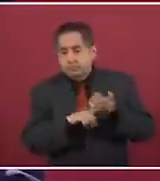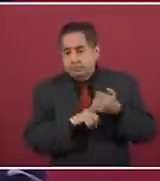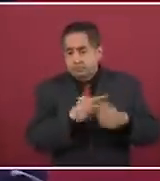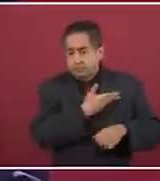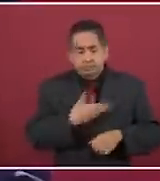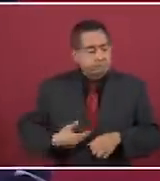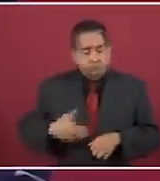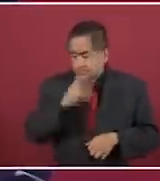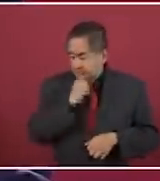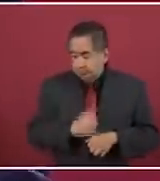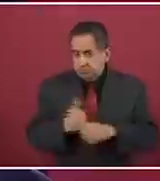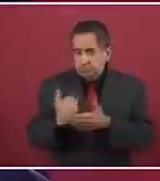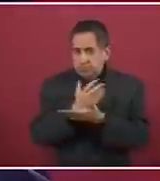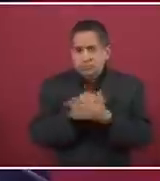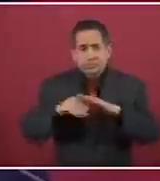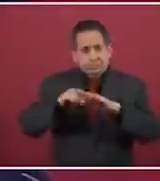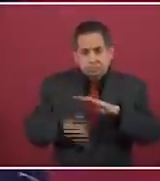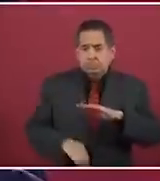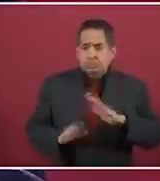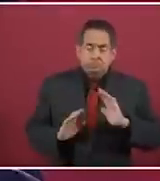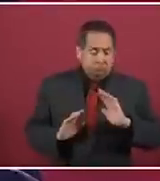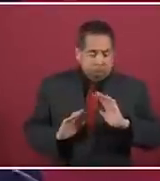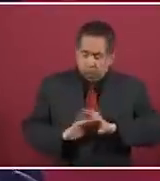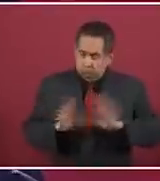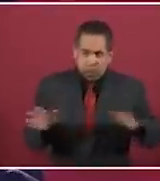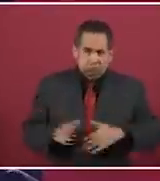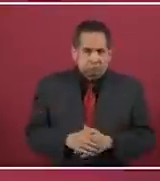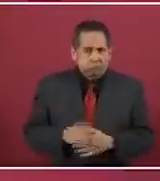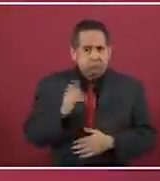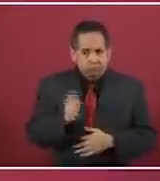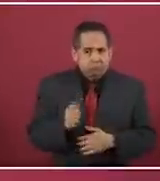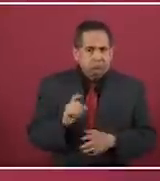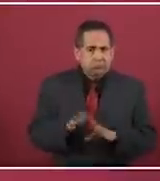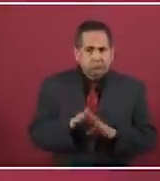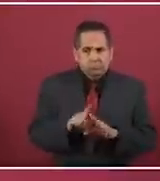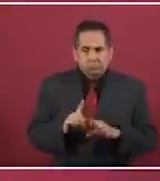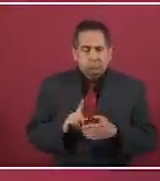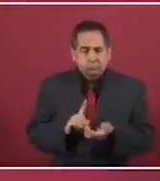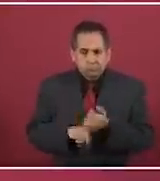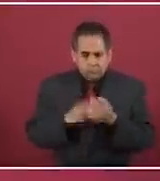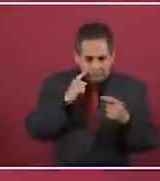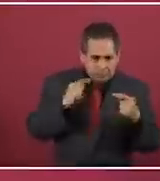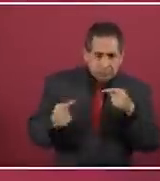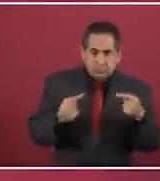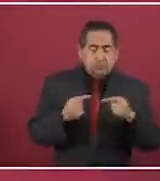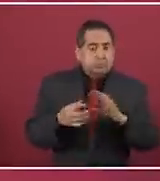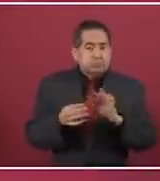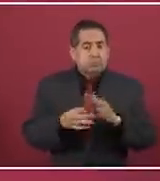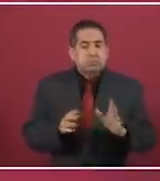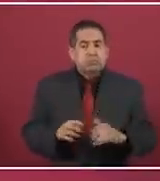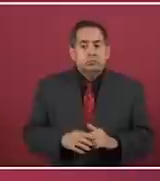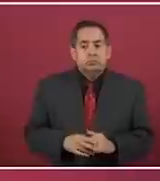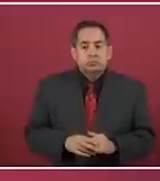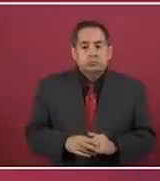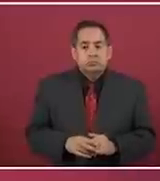presidente. Y estamos en una controversia.